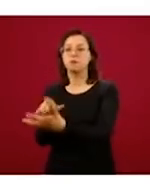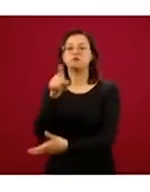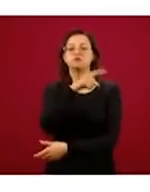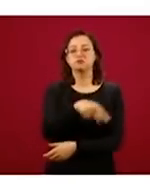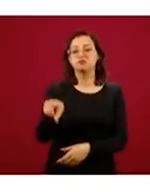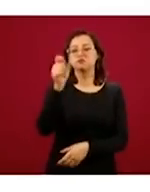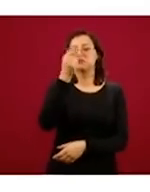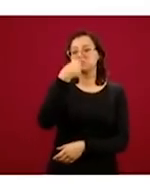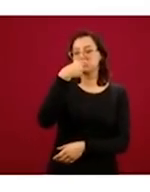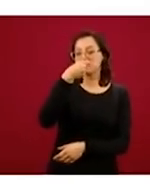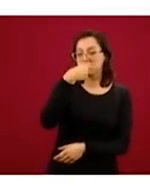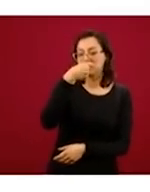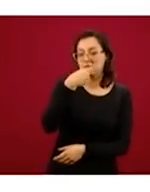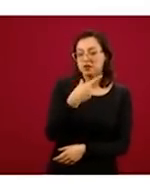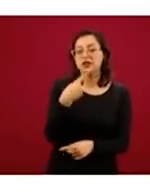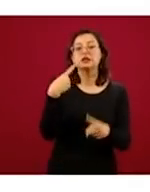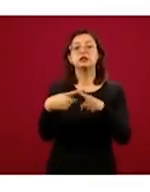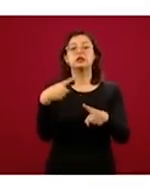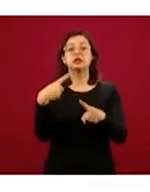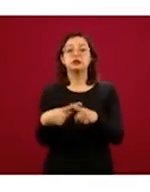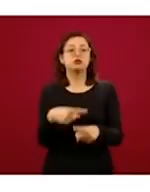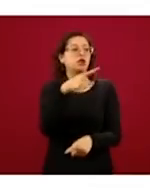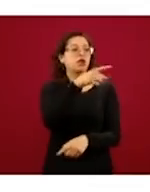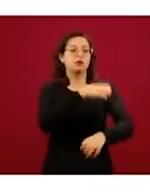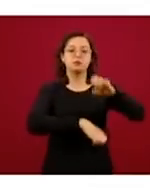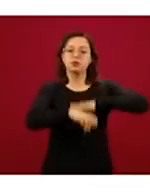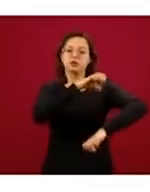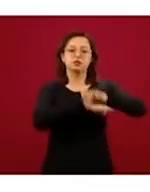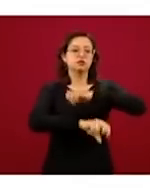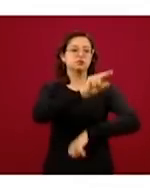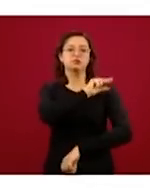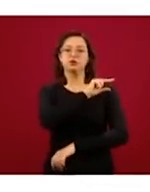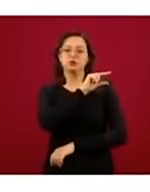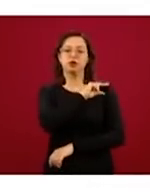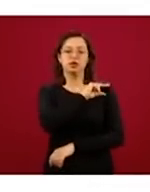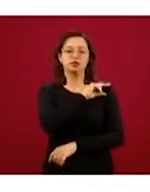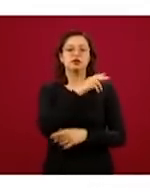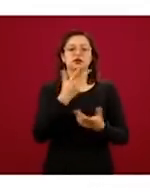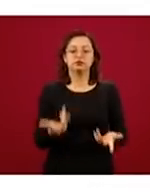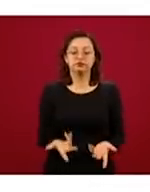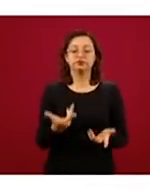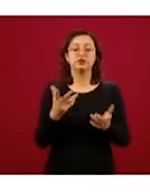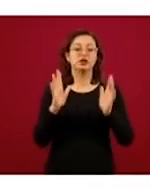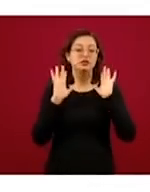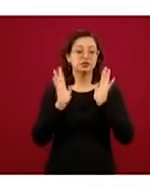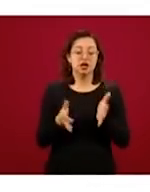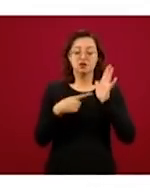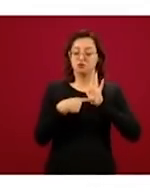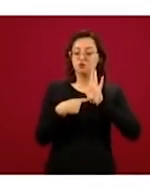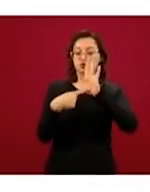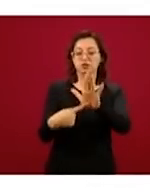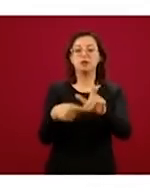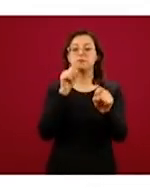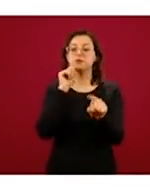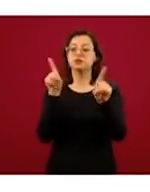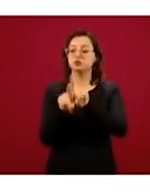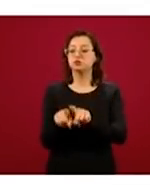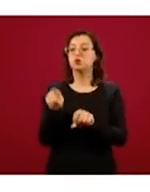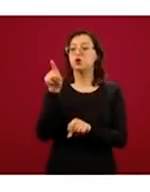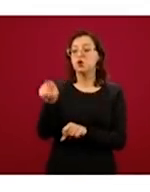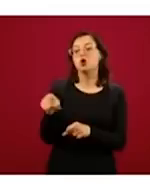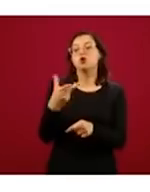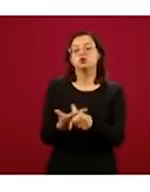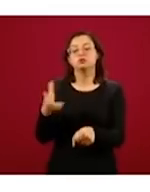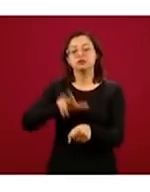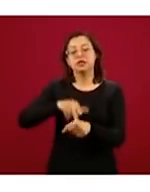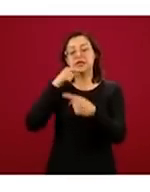abastecedor el proveedor es una entidad privada y esta entidad privada lo hemos ilustrado con el caso del hospital infantil de méxico federico gómez